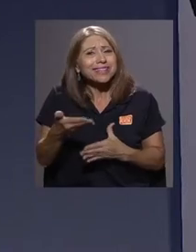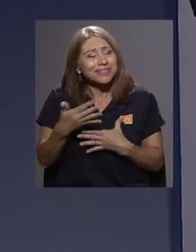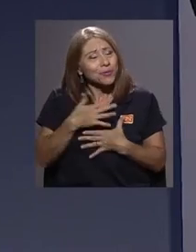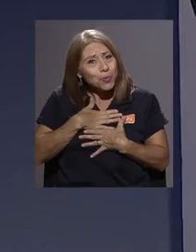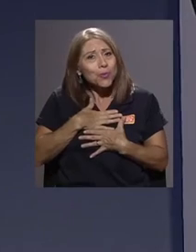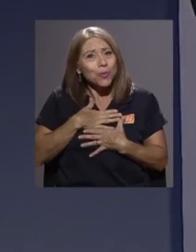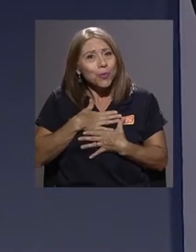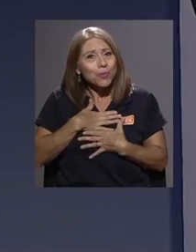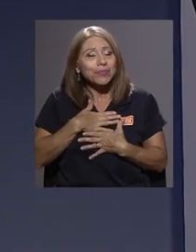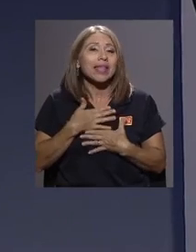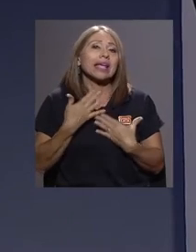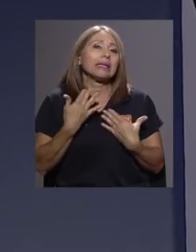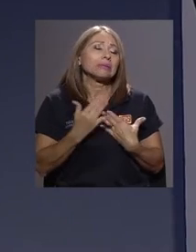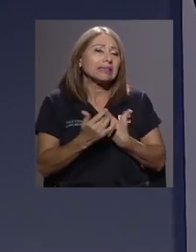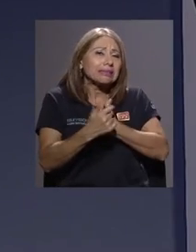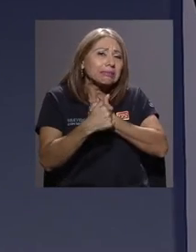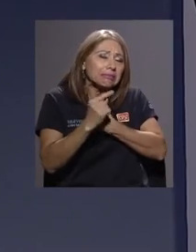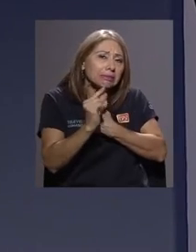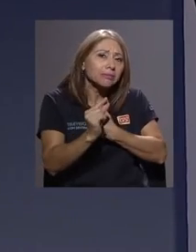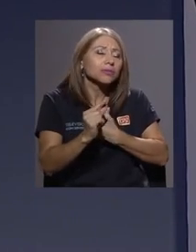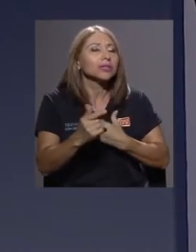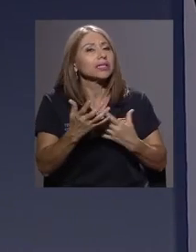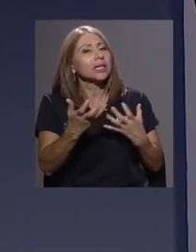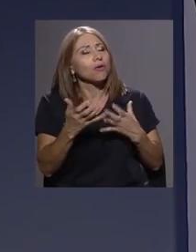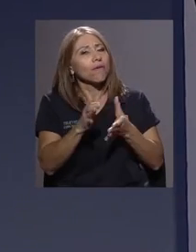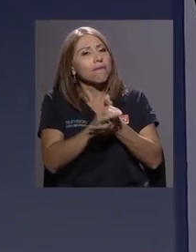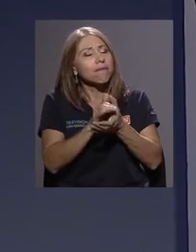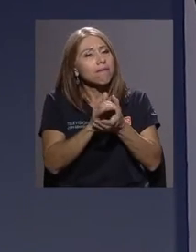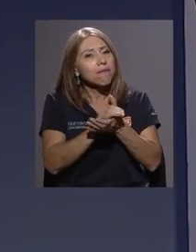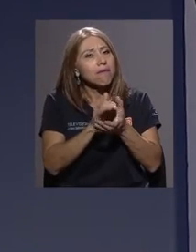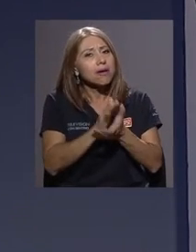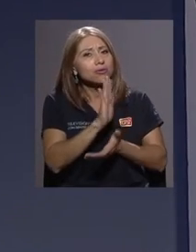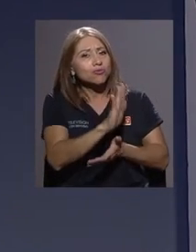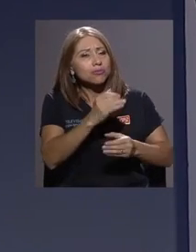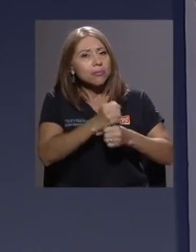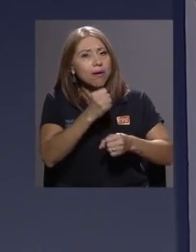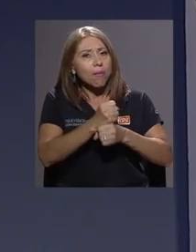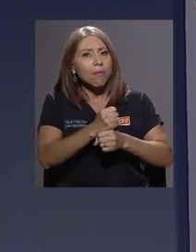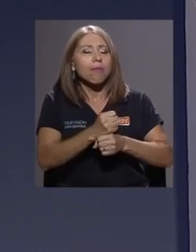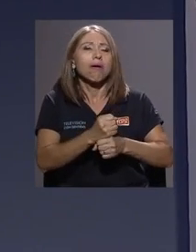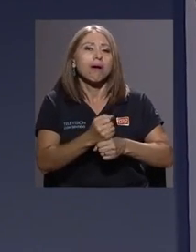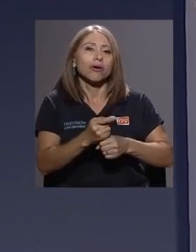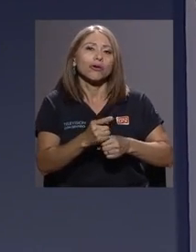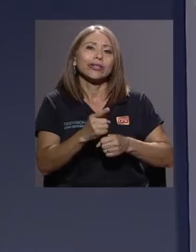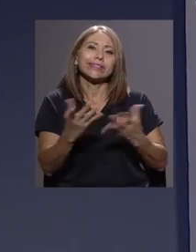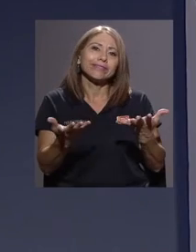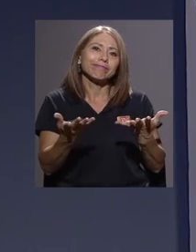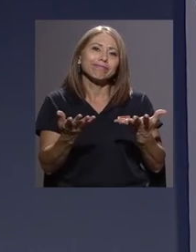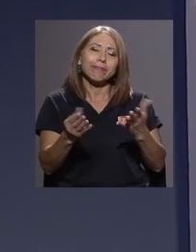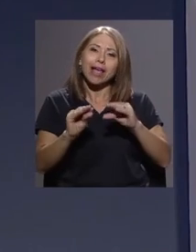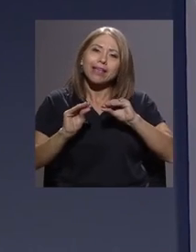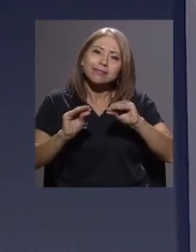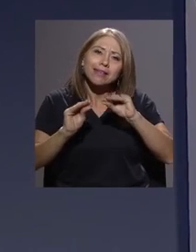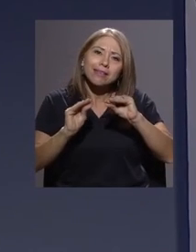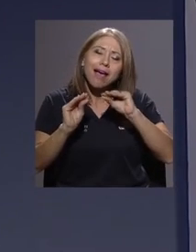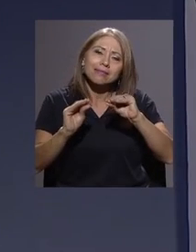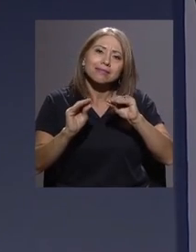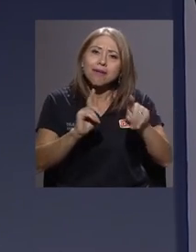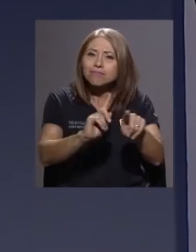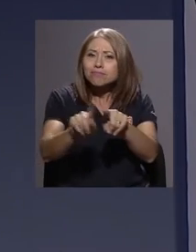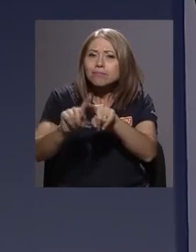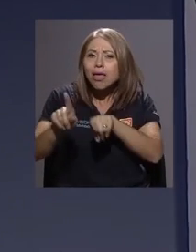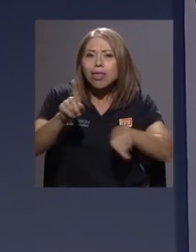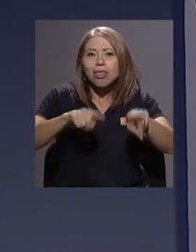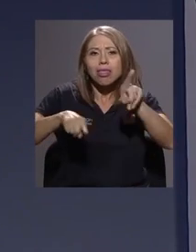y quisiera felicitarla por un trabajo como éste que creo que es una enseñanza para para las generaciones que podamos de algún